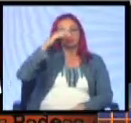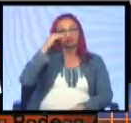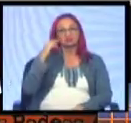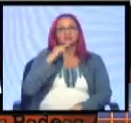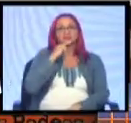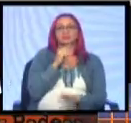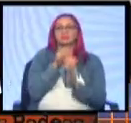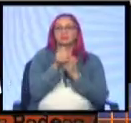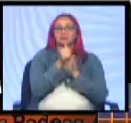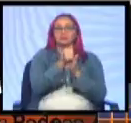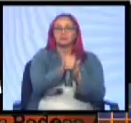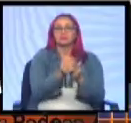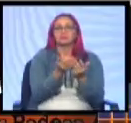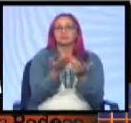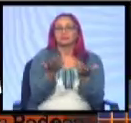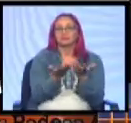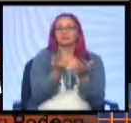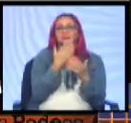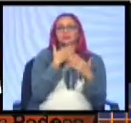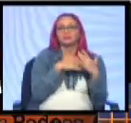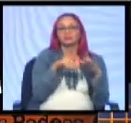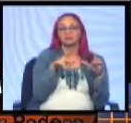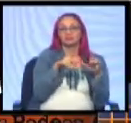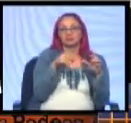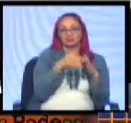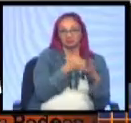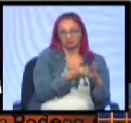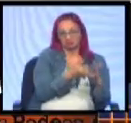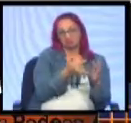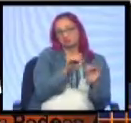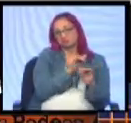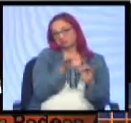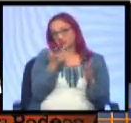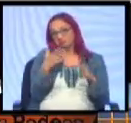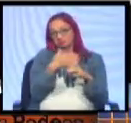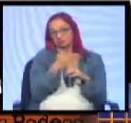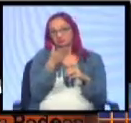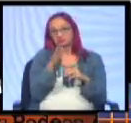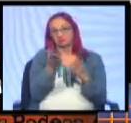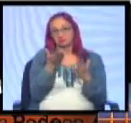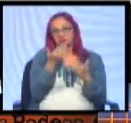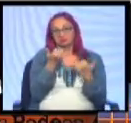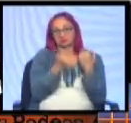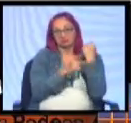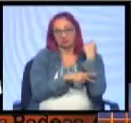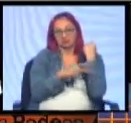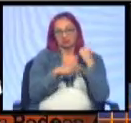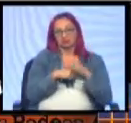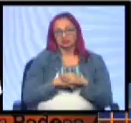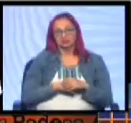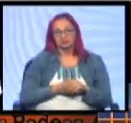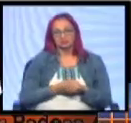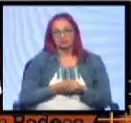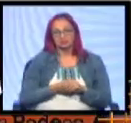siendo dirigidos a digamos, los sectores más vulnerables, igual que se hace, digamos, en el país. Uh-huh.